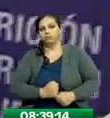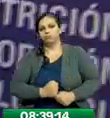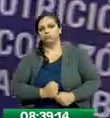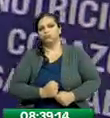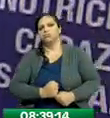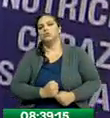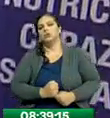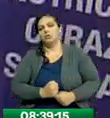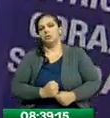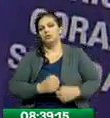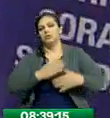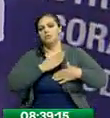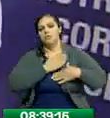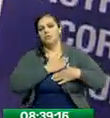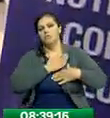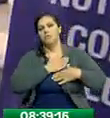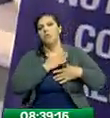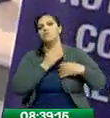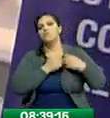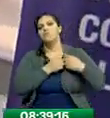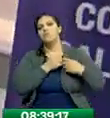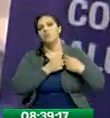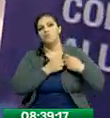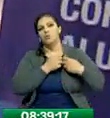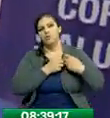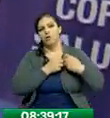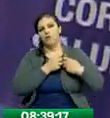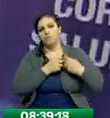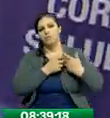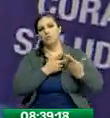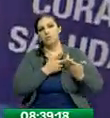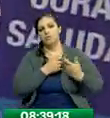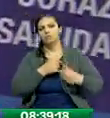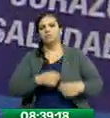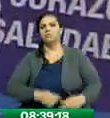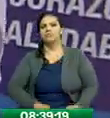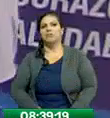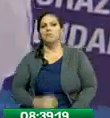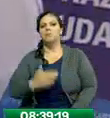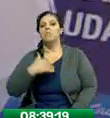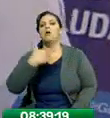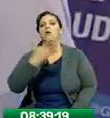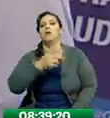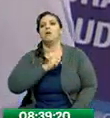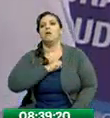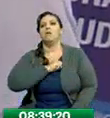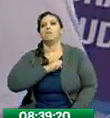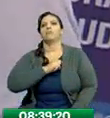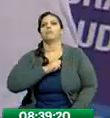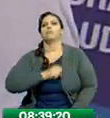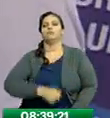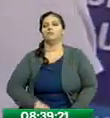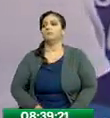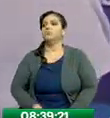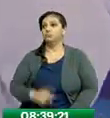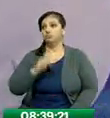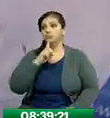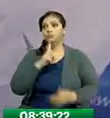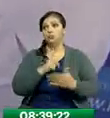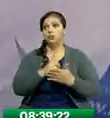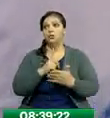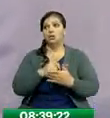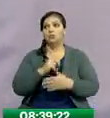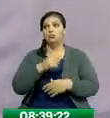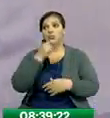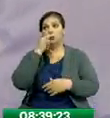para poder determinar si quiere algún tipo de factor de riesgo que podría llevarla a tener una consecuencia de una forma de cardio bajo los que ya han habido casos que en